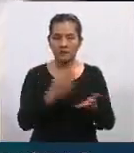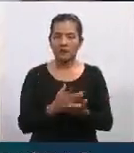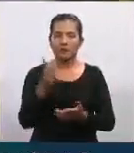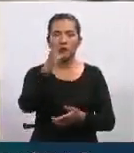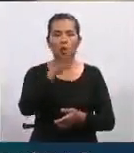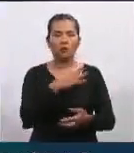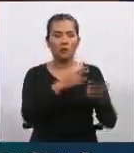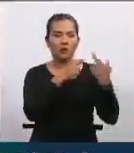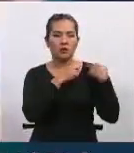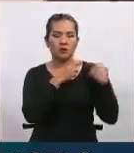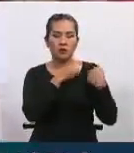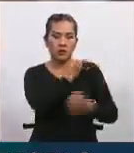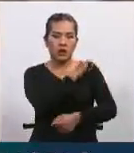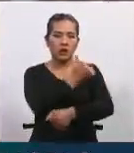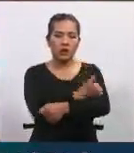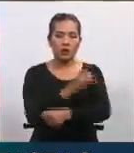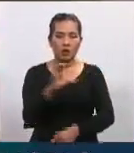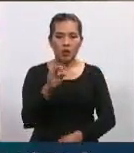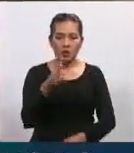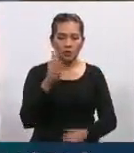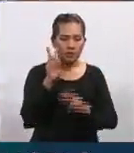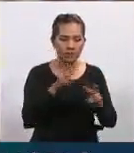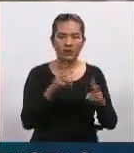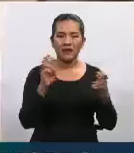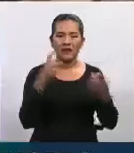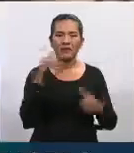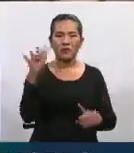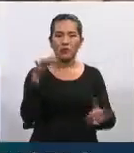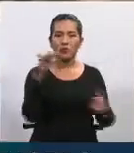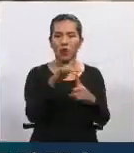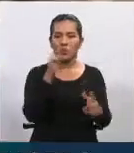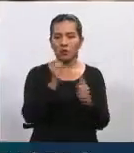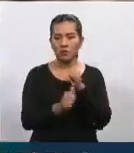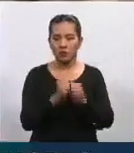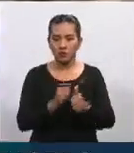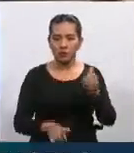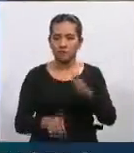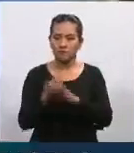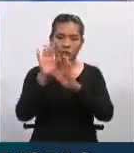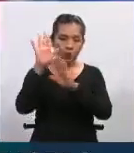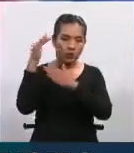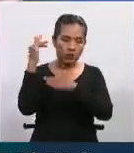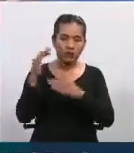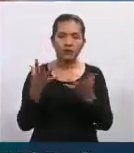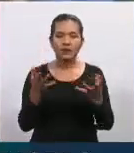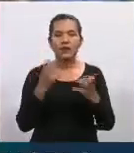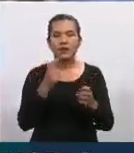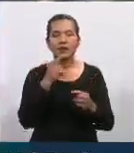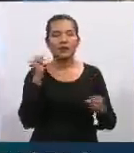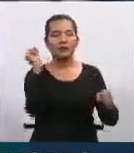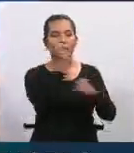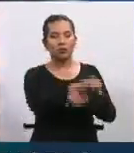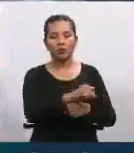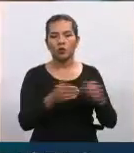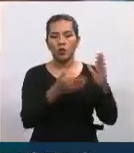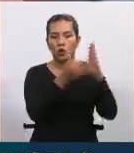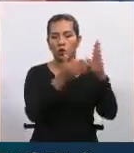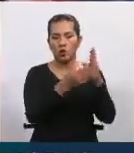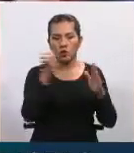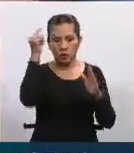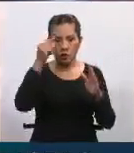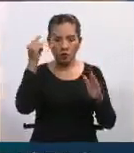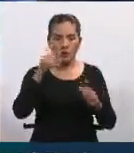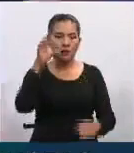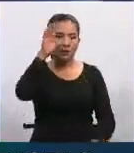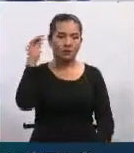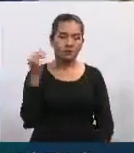Guarachi, denunció que sus actos de violencia generados en el departamento pretenden desestabilizar al gobierno del presidente del estado, Luis